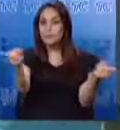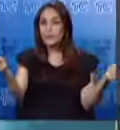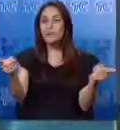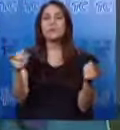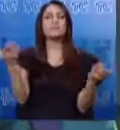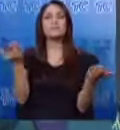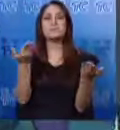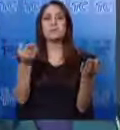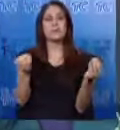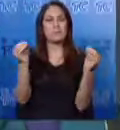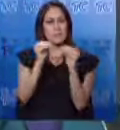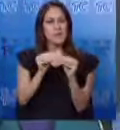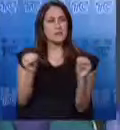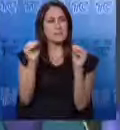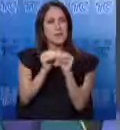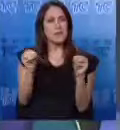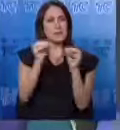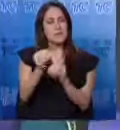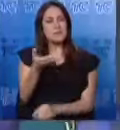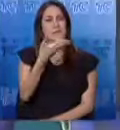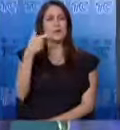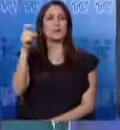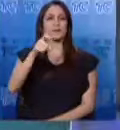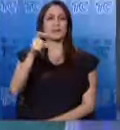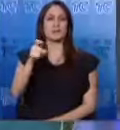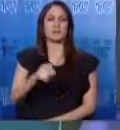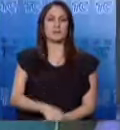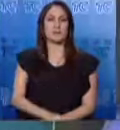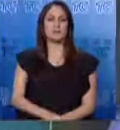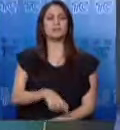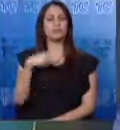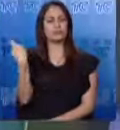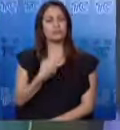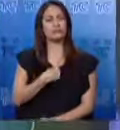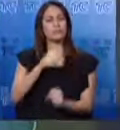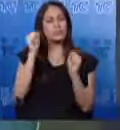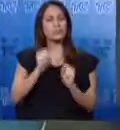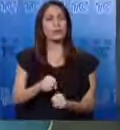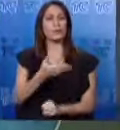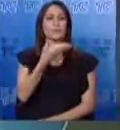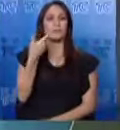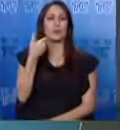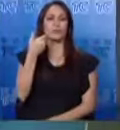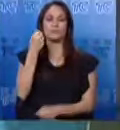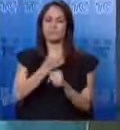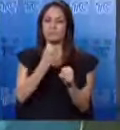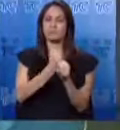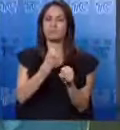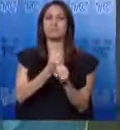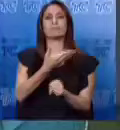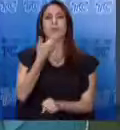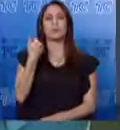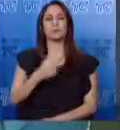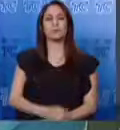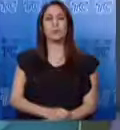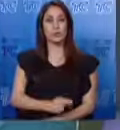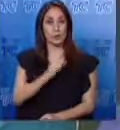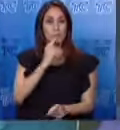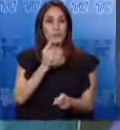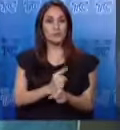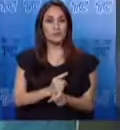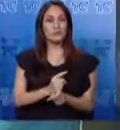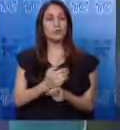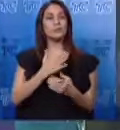hacer mucho, mucho mejor todavía. Lo vamos a hacer mucho mejor todavía. Y para eso